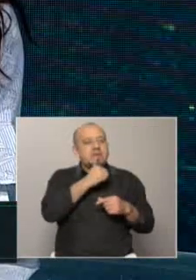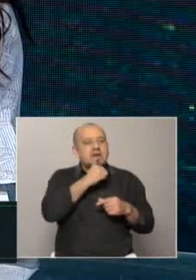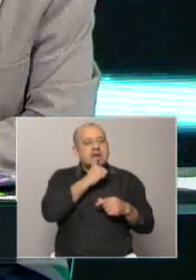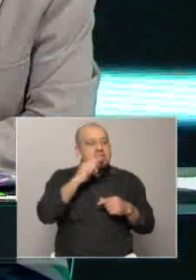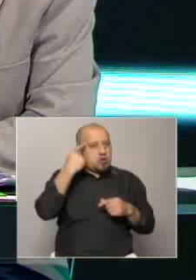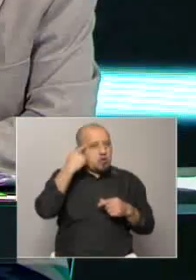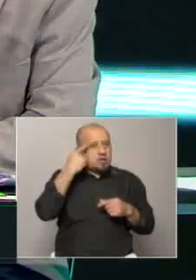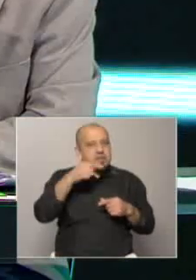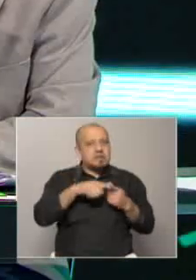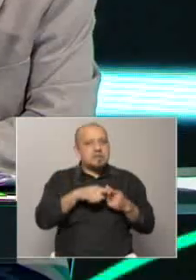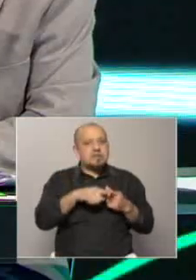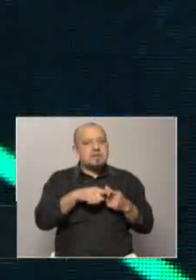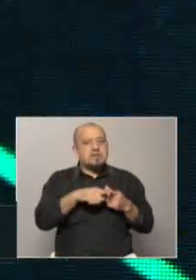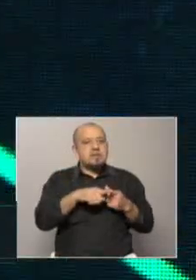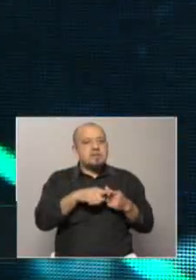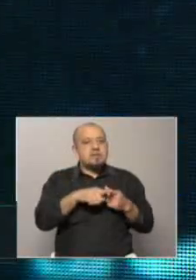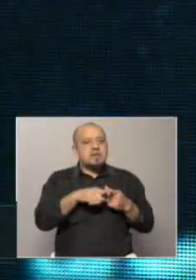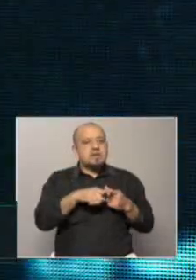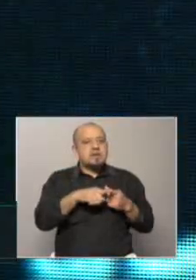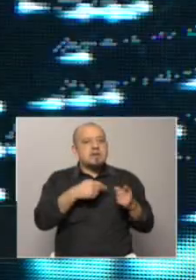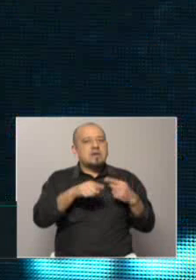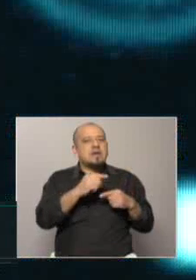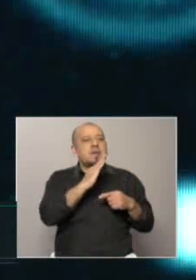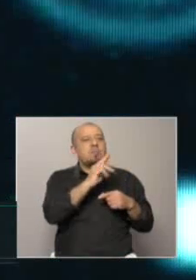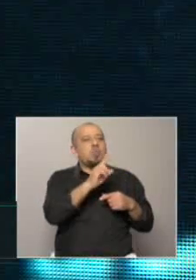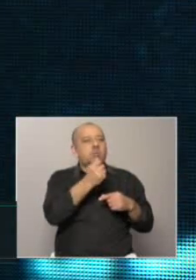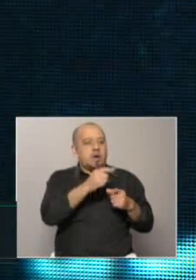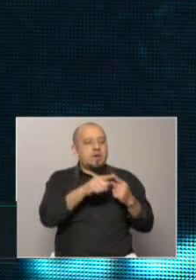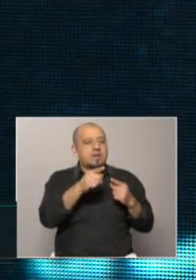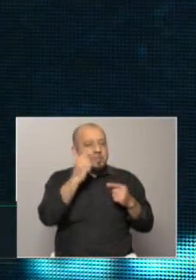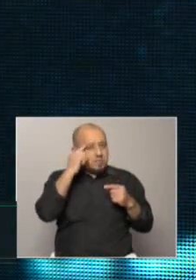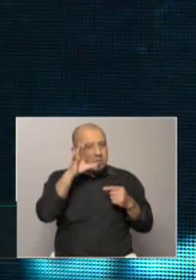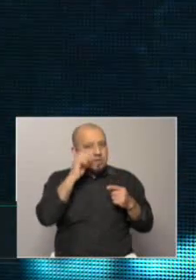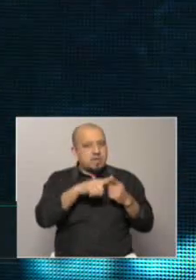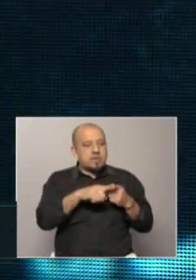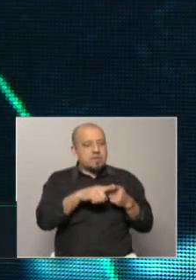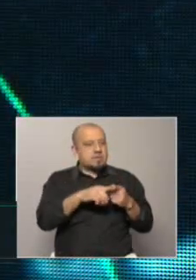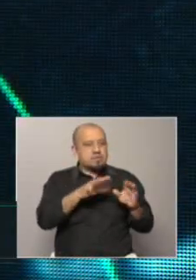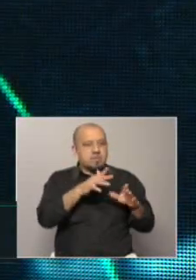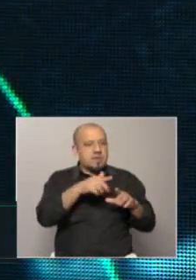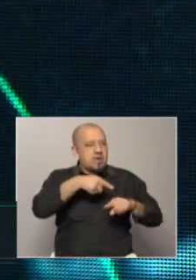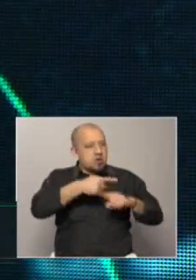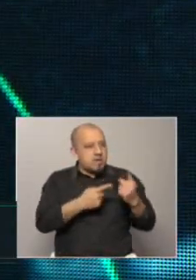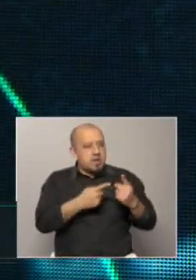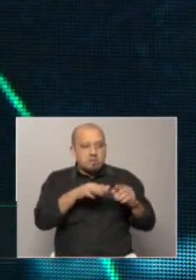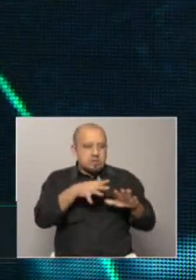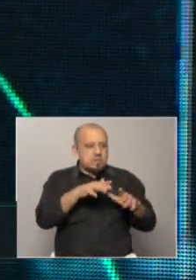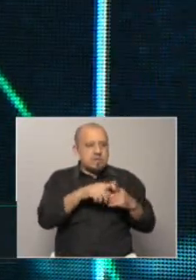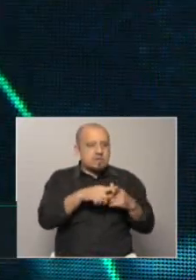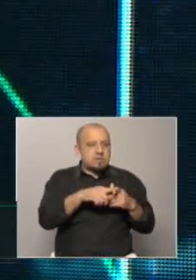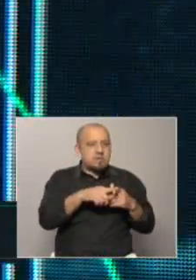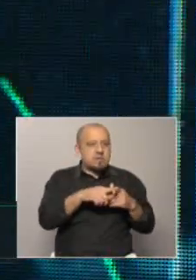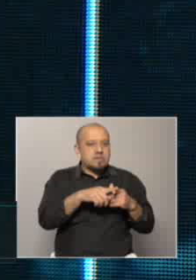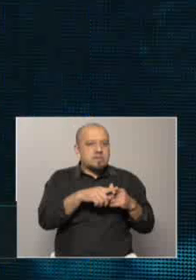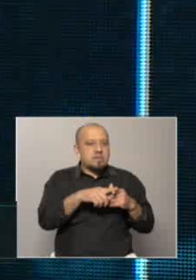¿Era para el noticiero? No, era La Puma en aquel momento. Era La Puma. Me acuerdo que la nota estaba pactada como al mediodía más o menos. Bien, tranqui. Era